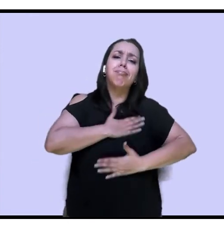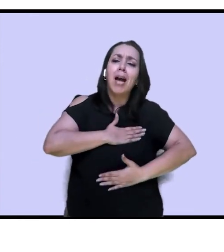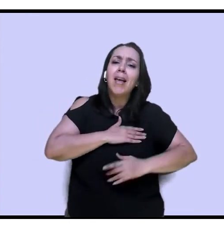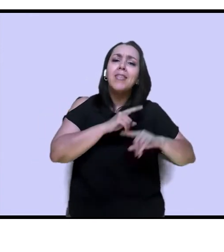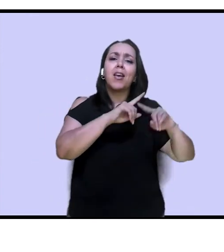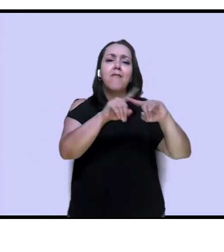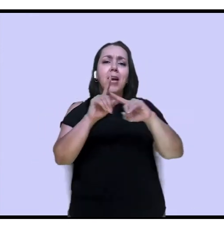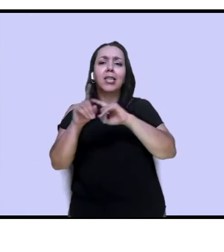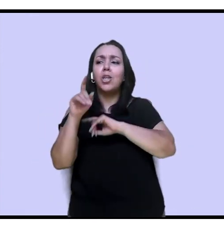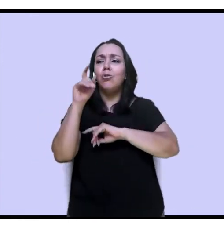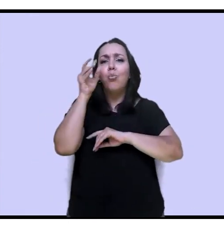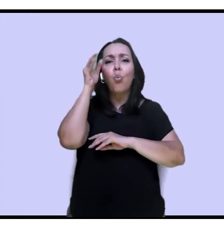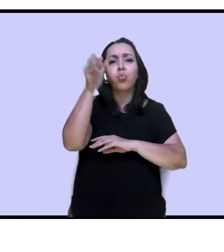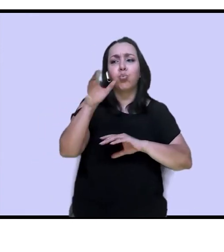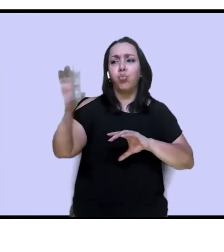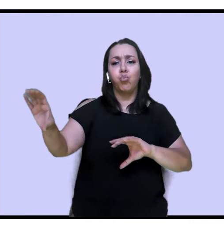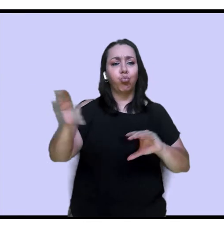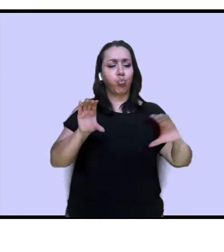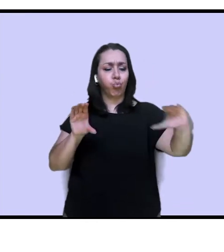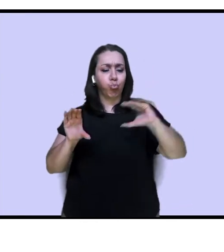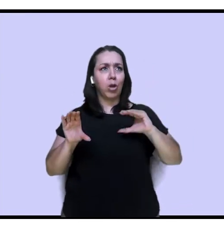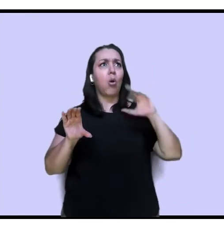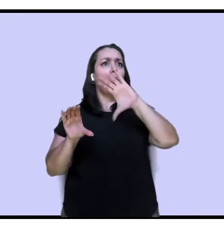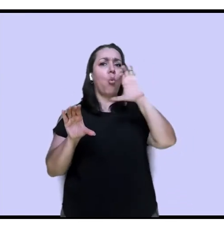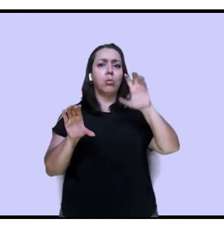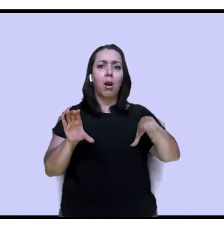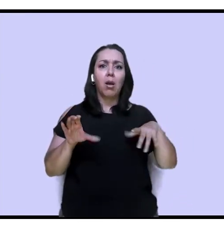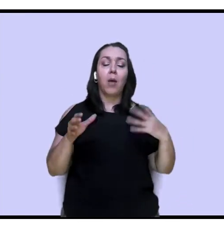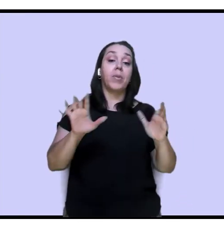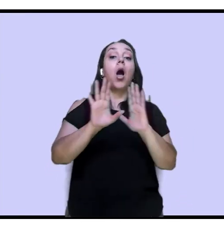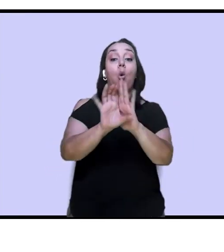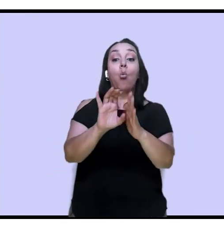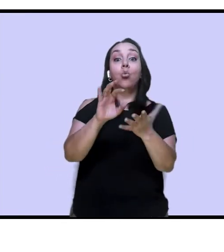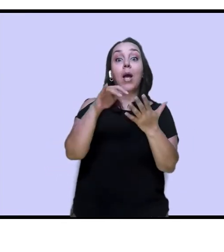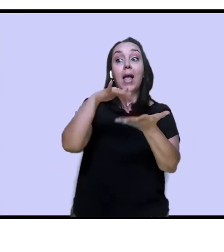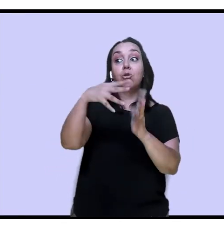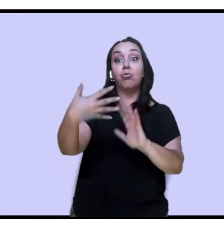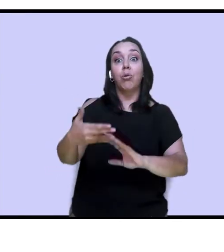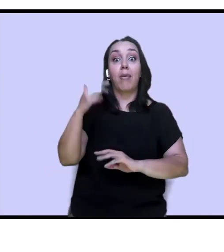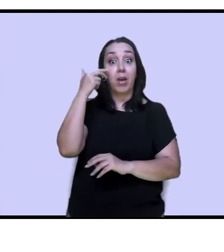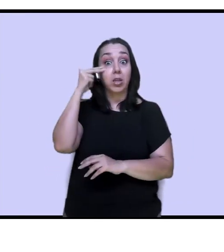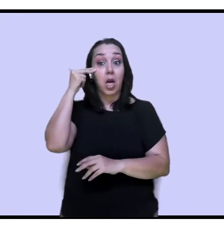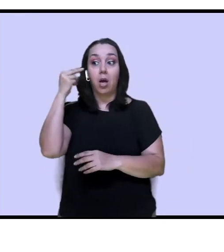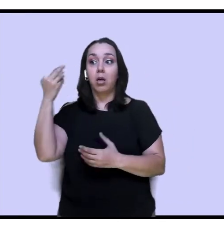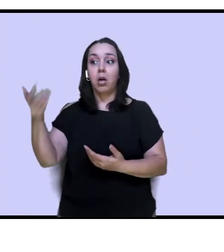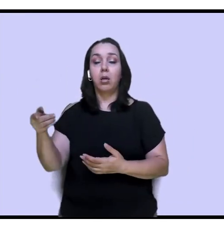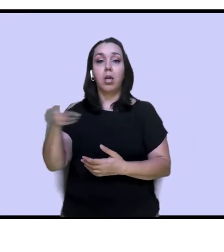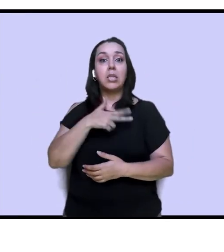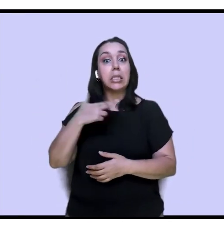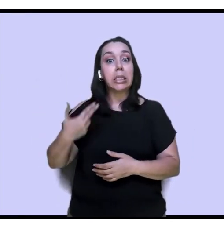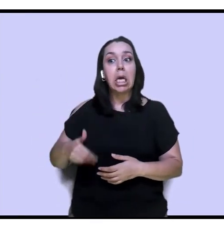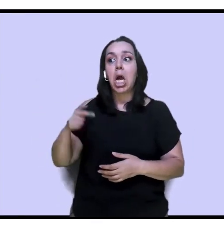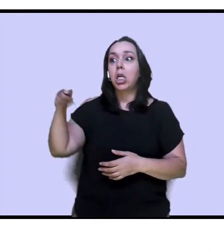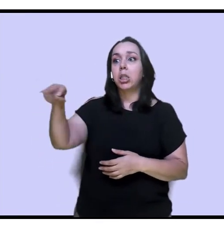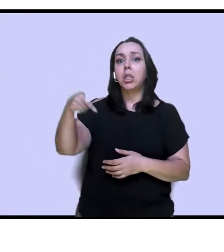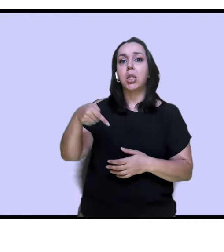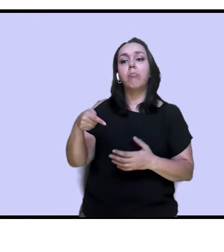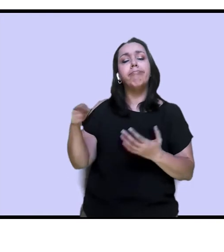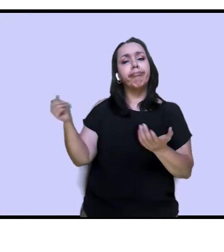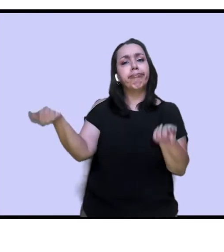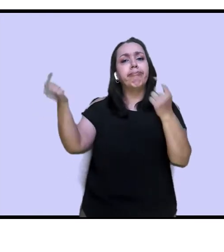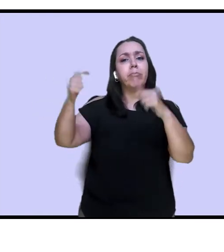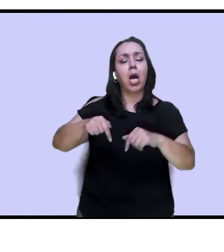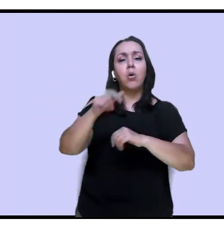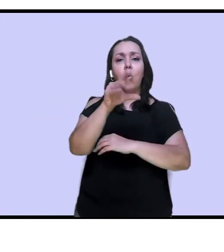disfrutar. Hay un caso donde un estudiante de origen chino que estaba en